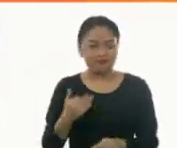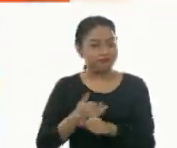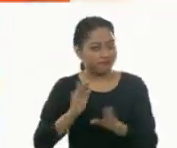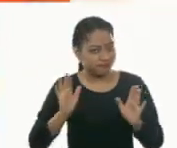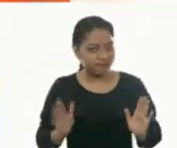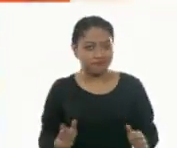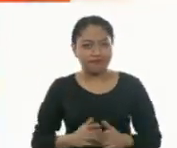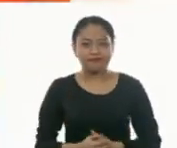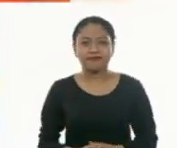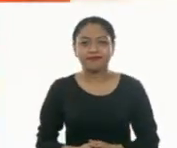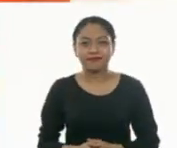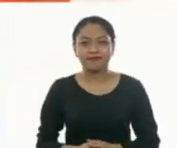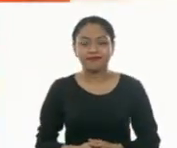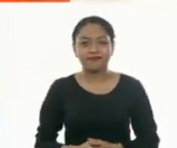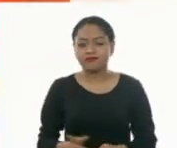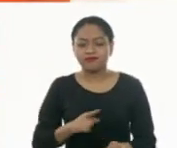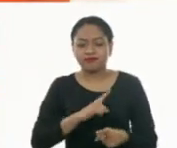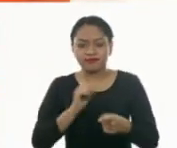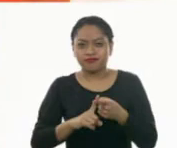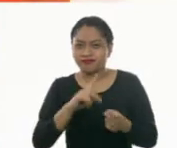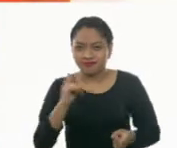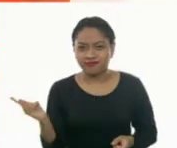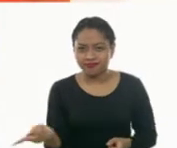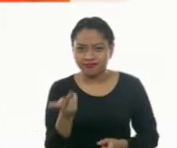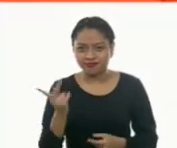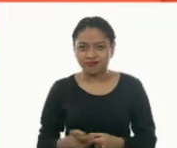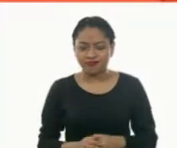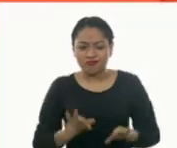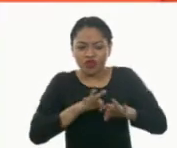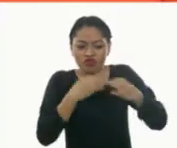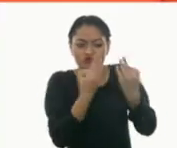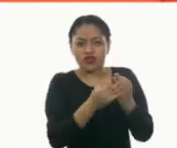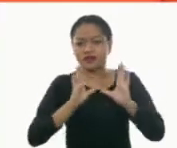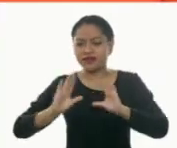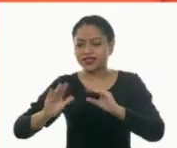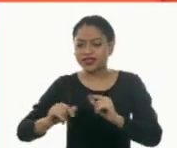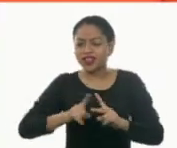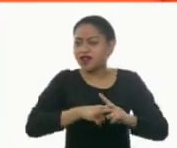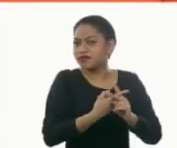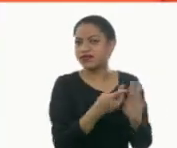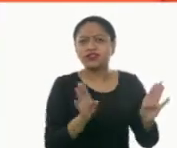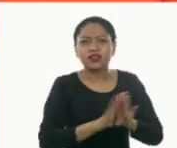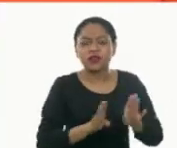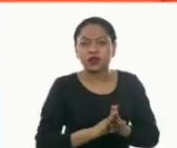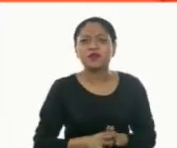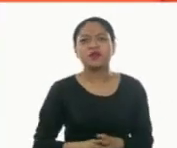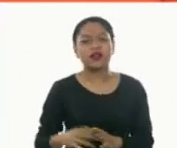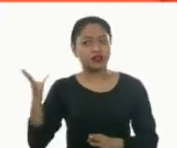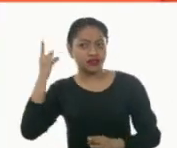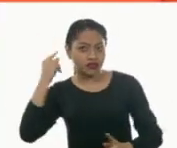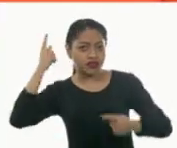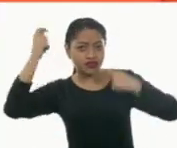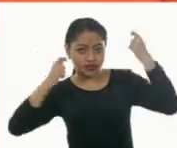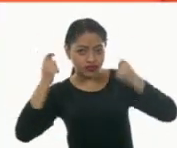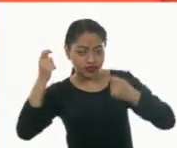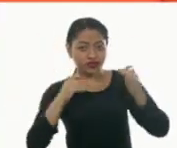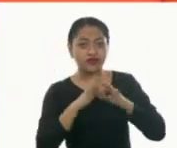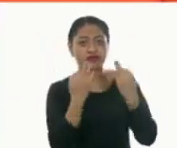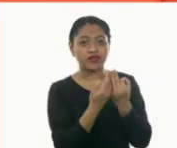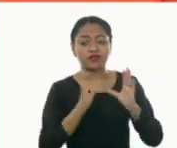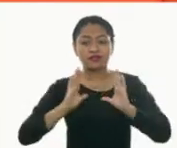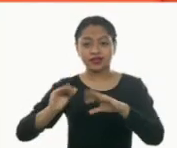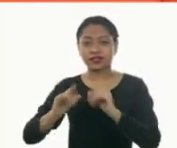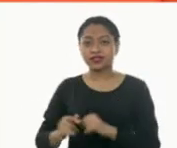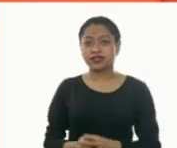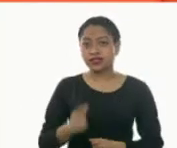Adriana, primero, ¿cuándo surge este método? El método fonético gestual lo publica